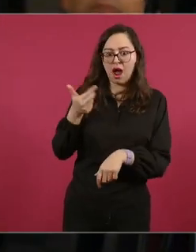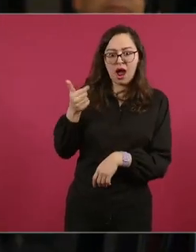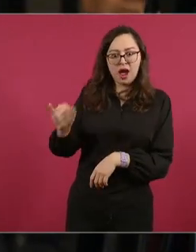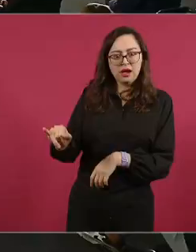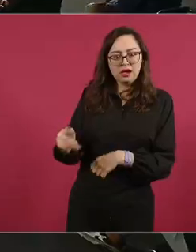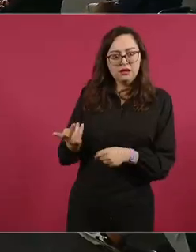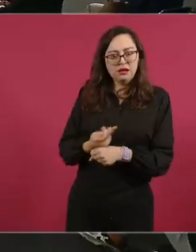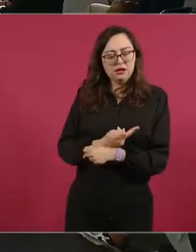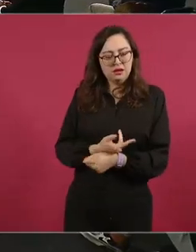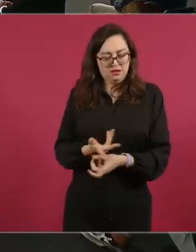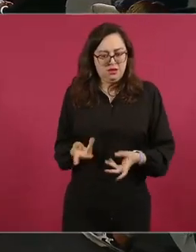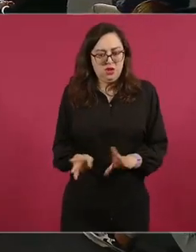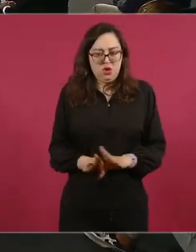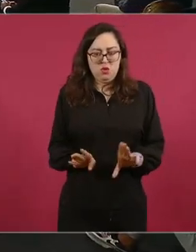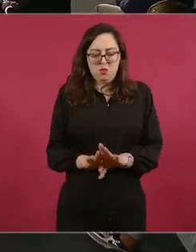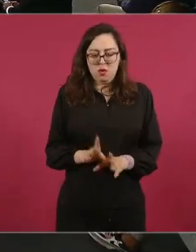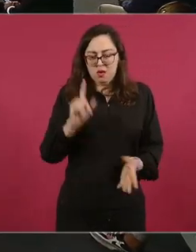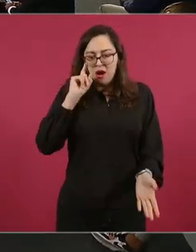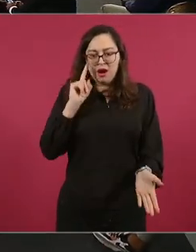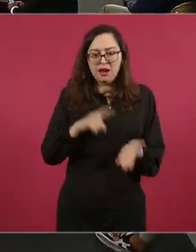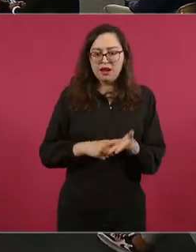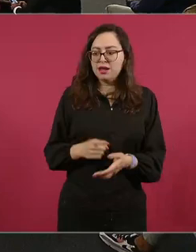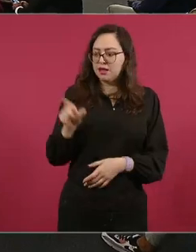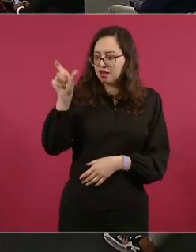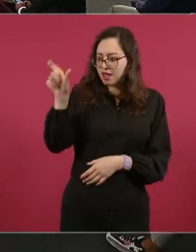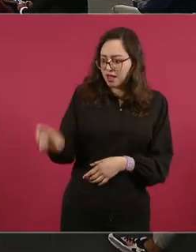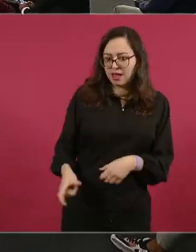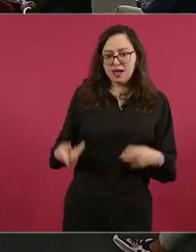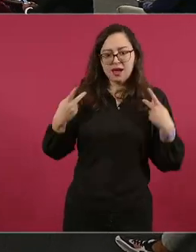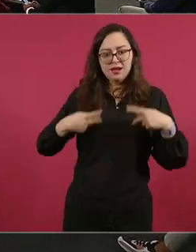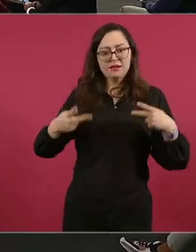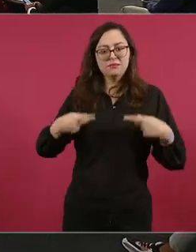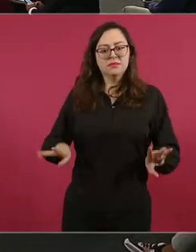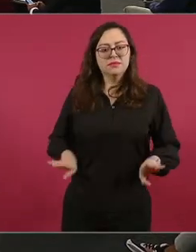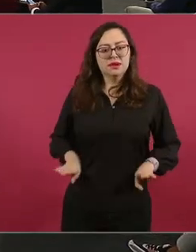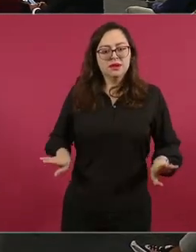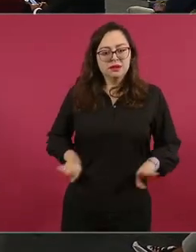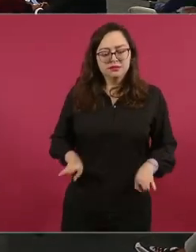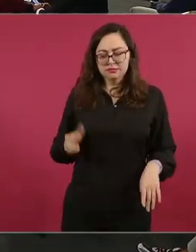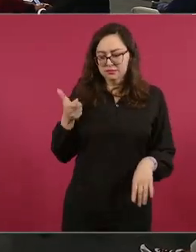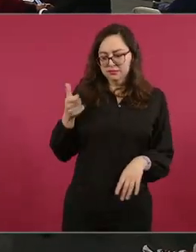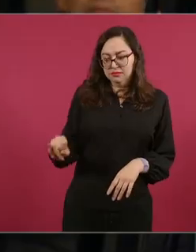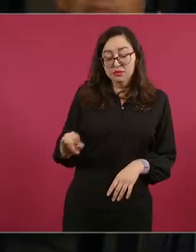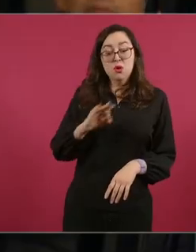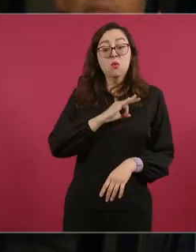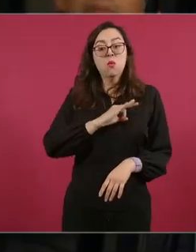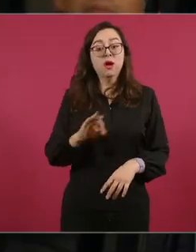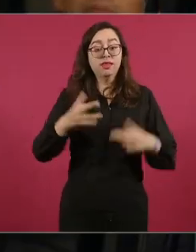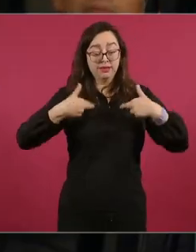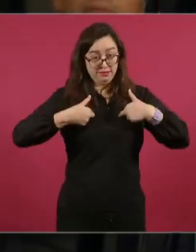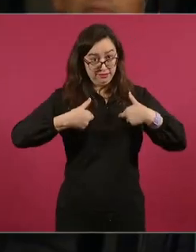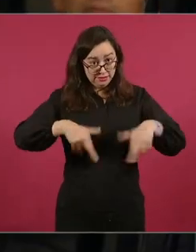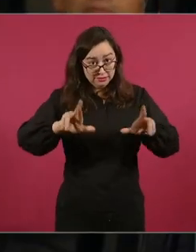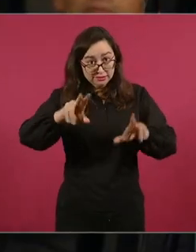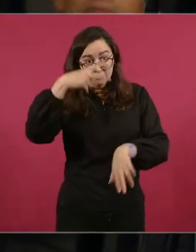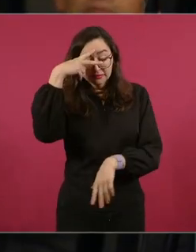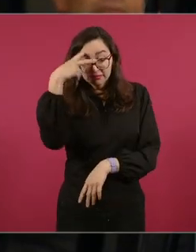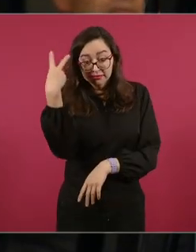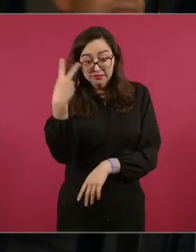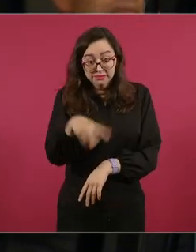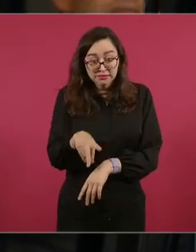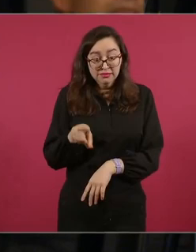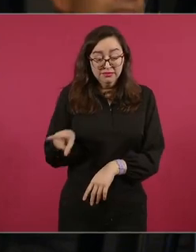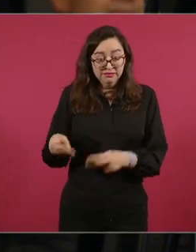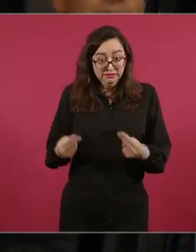presidente, si es correcto que una persona con estos antecedentes pues ande hablando a nombre y representación de México y tratando de